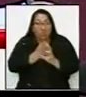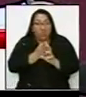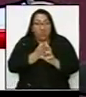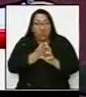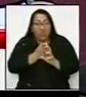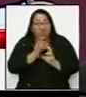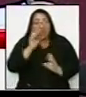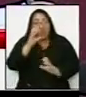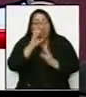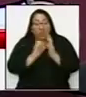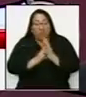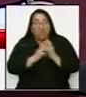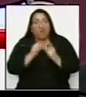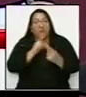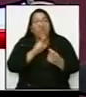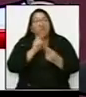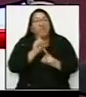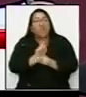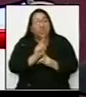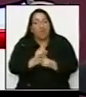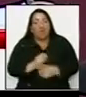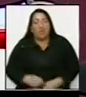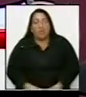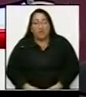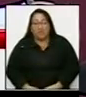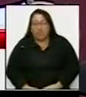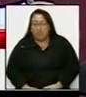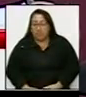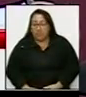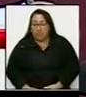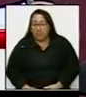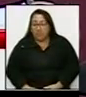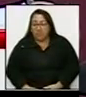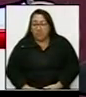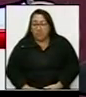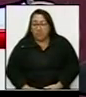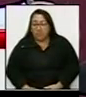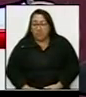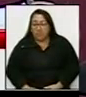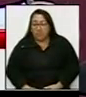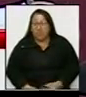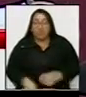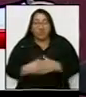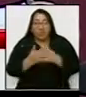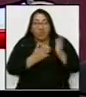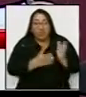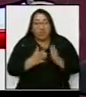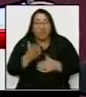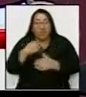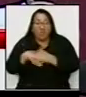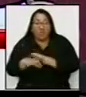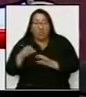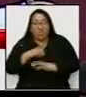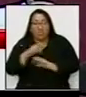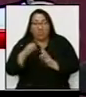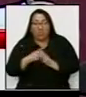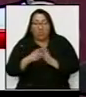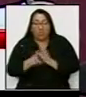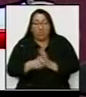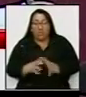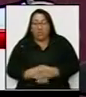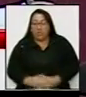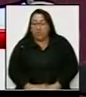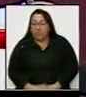evaluación curricular y entrevista personal, que son todas las etapas que están contempladas en el proyecto de ley.